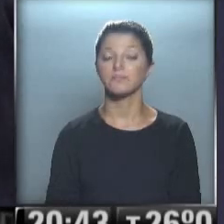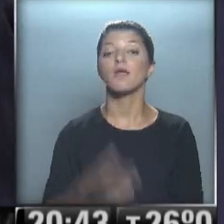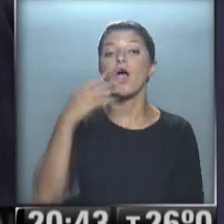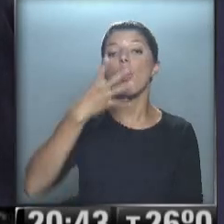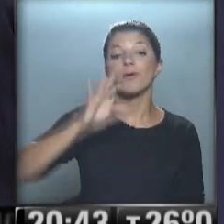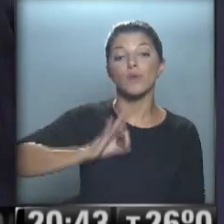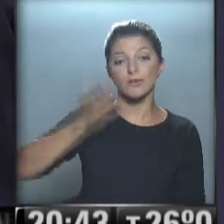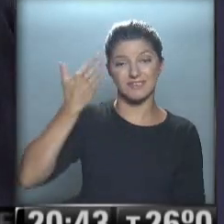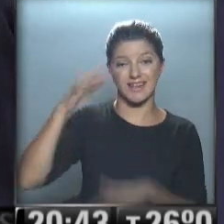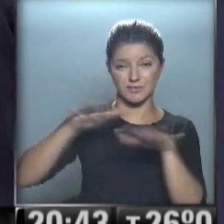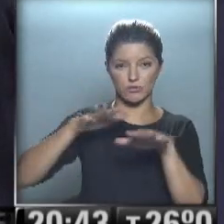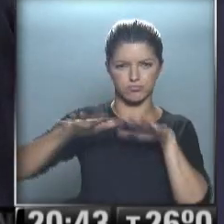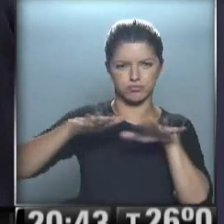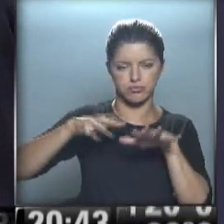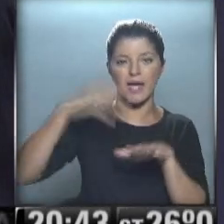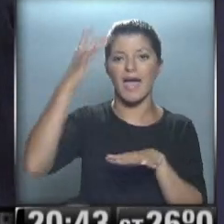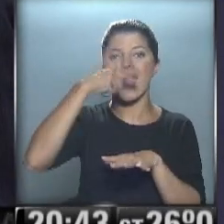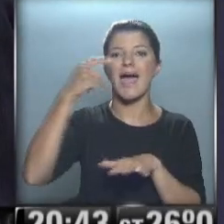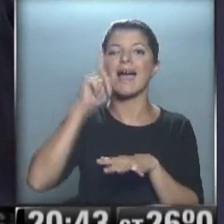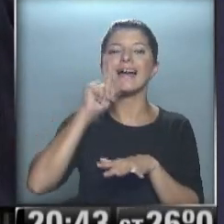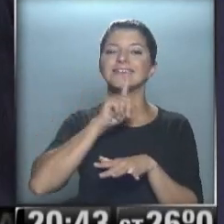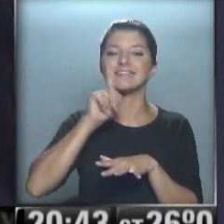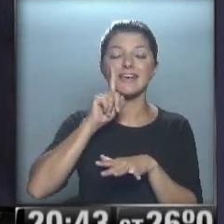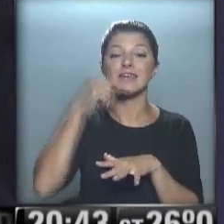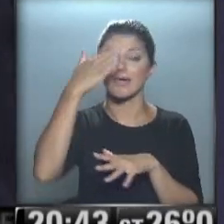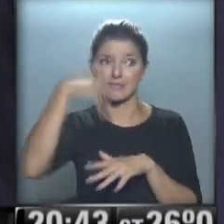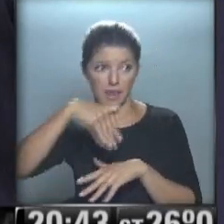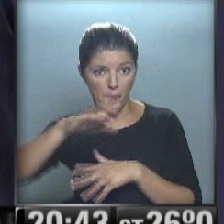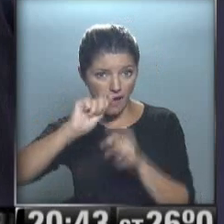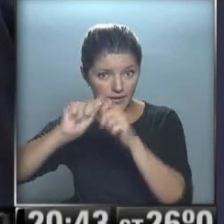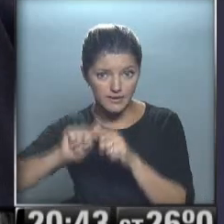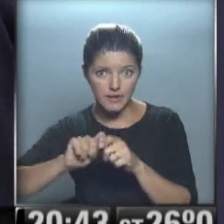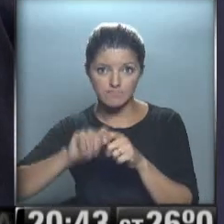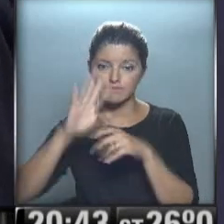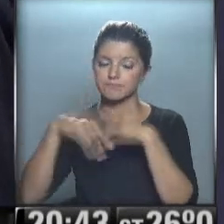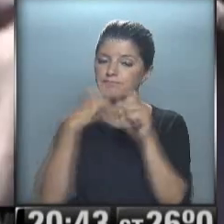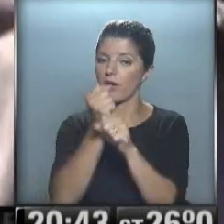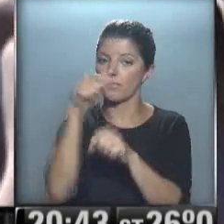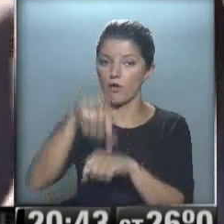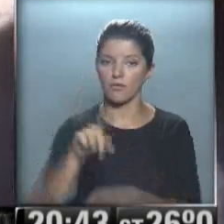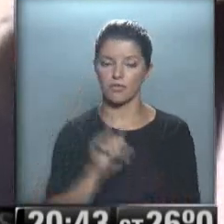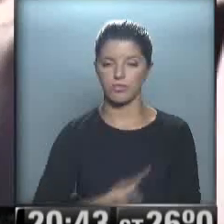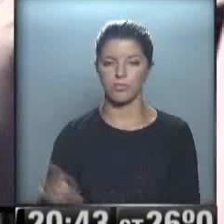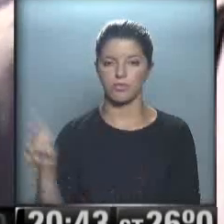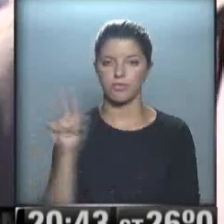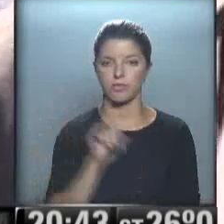Se cumplen 4 años del terremoto en Haití y la prometida reconstrucción lamentablemente no llega.